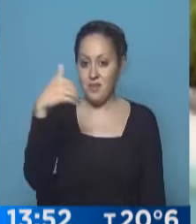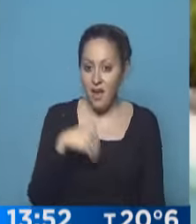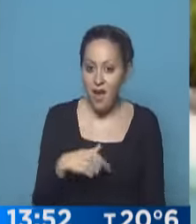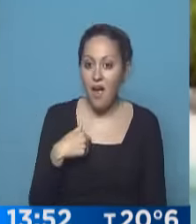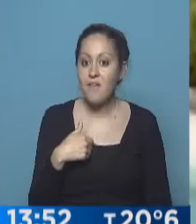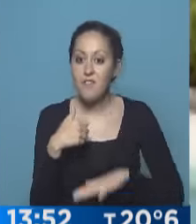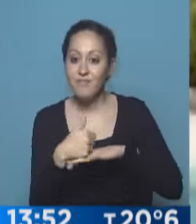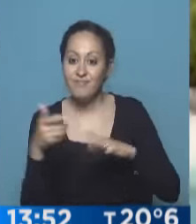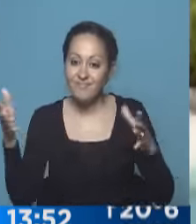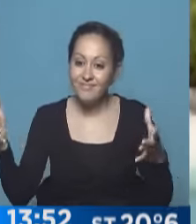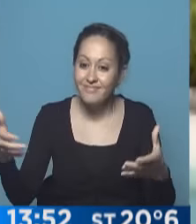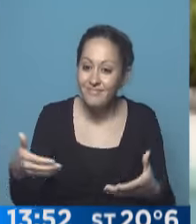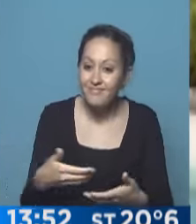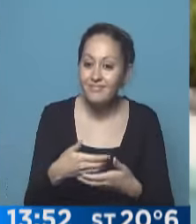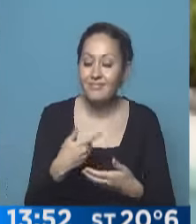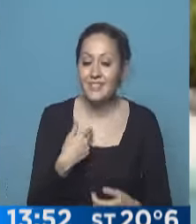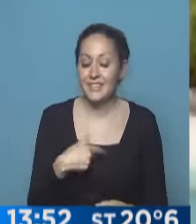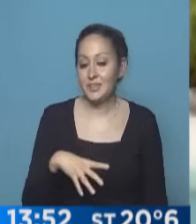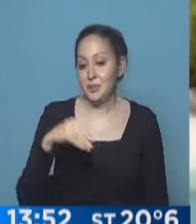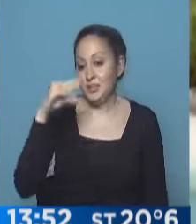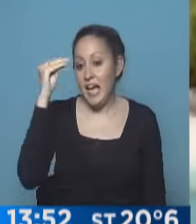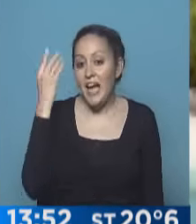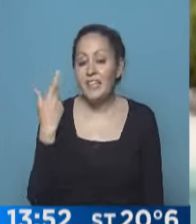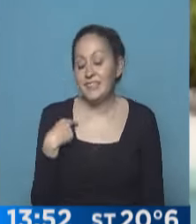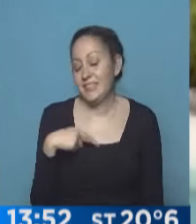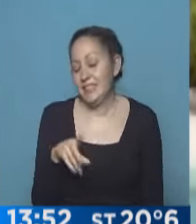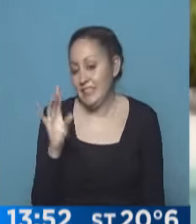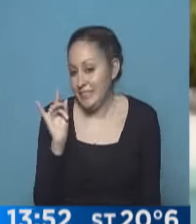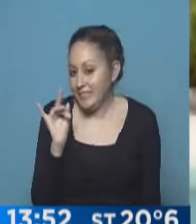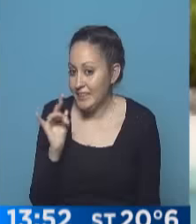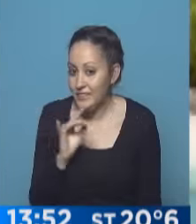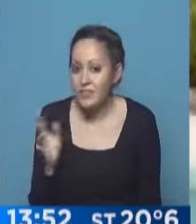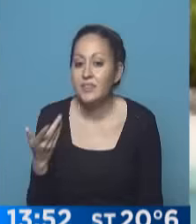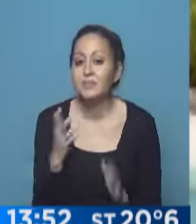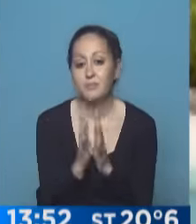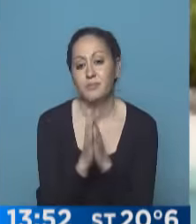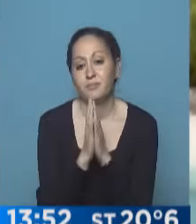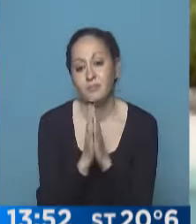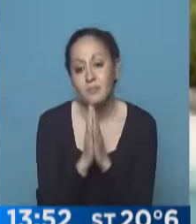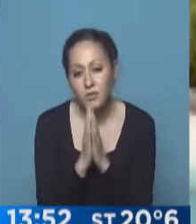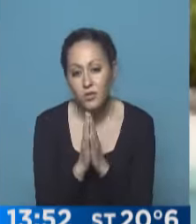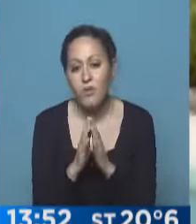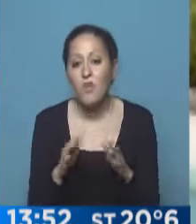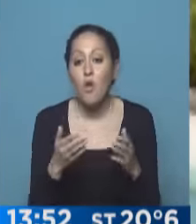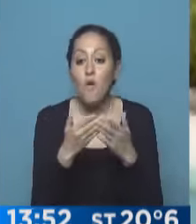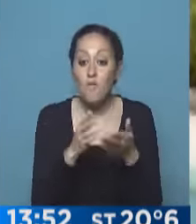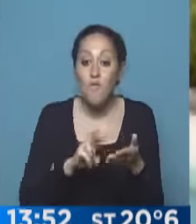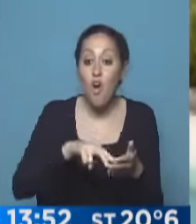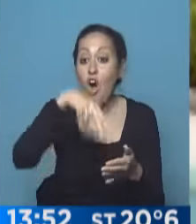vos estás por recepcionarlos en la costa, muchas veces es lo más complicado, el pedirle por favor que no se tiren de los